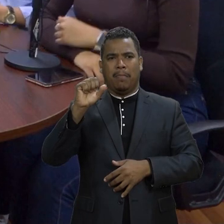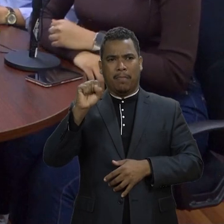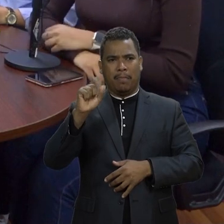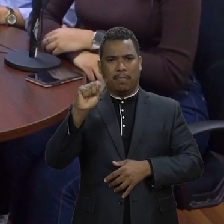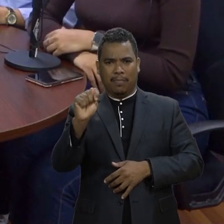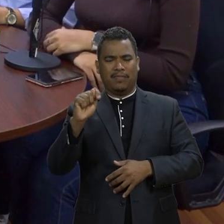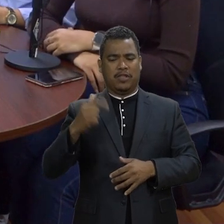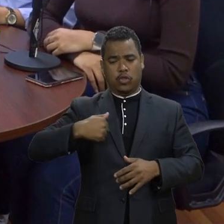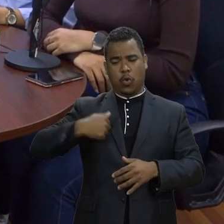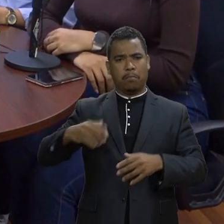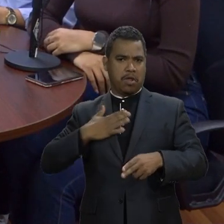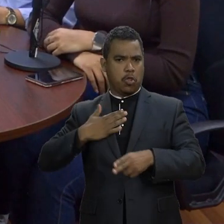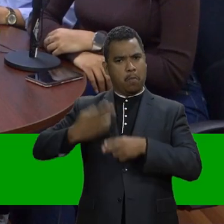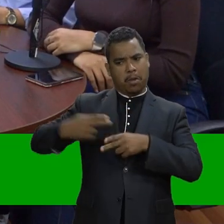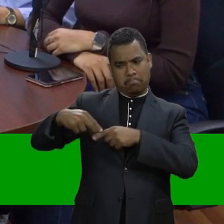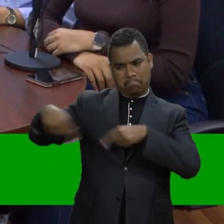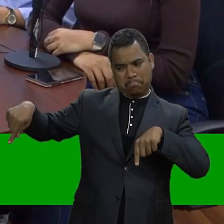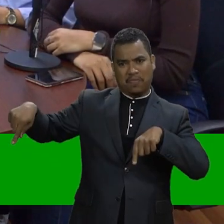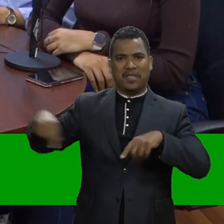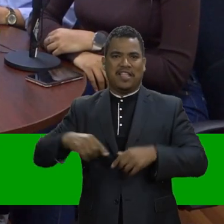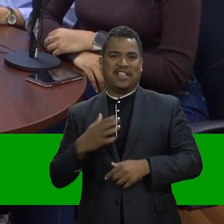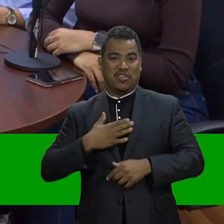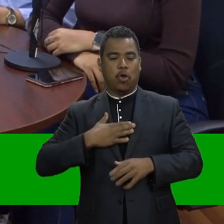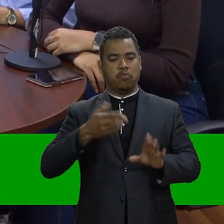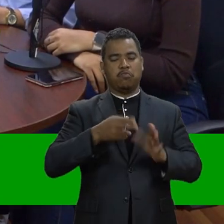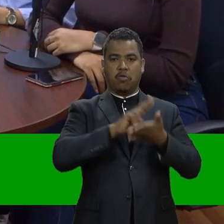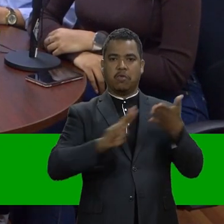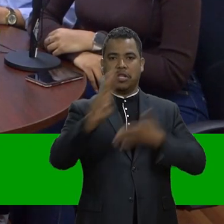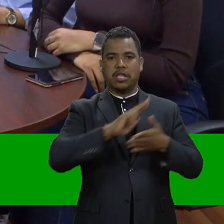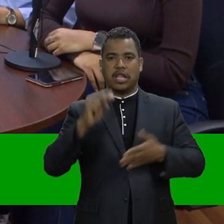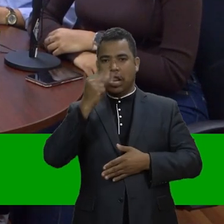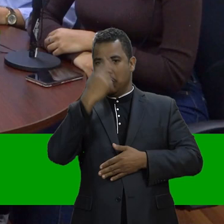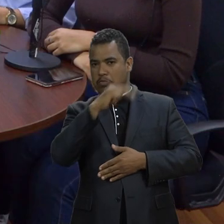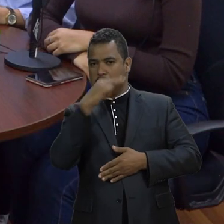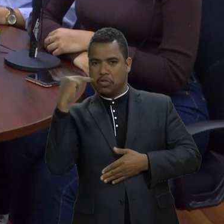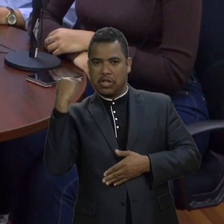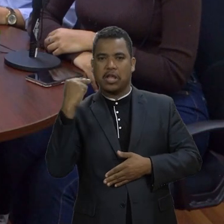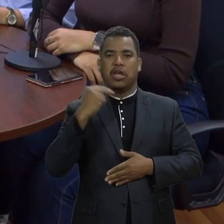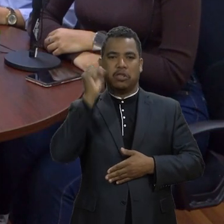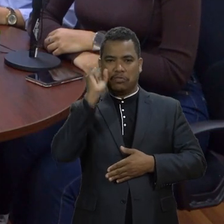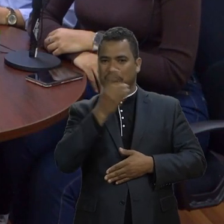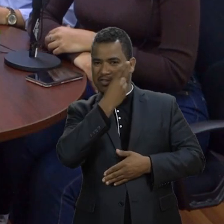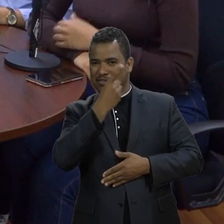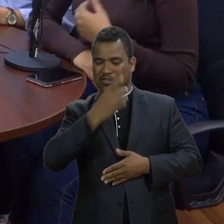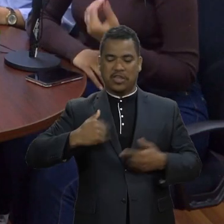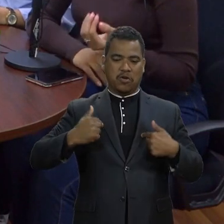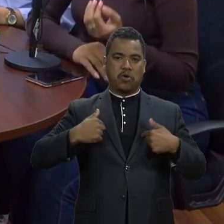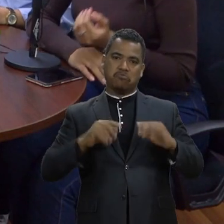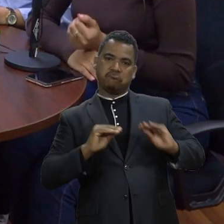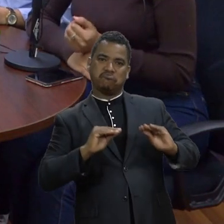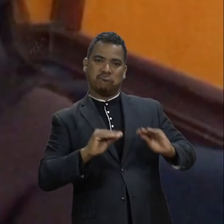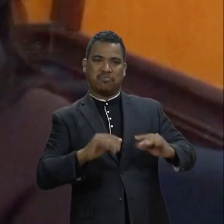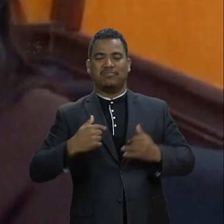una servidora Sara Pepén, quien es egresada de la Universidad Católica Santo Domingo y ahora docente de mi alma mater. Y mi nombre